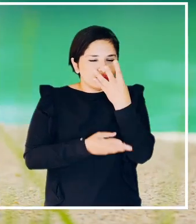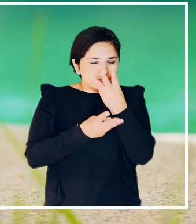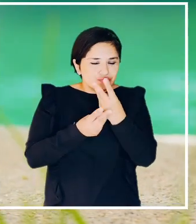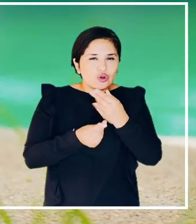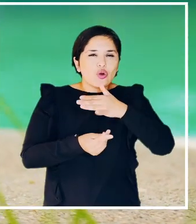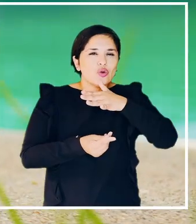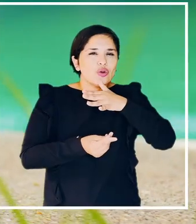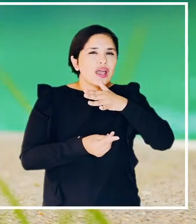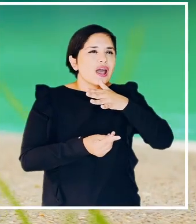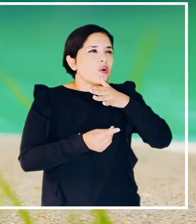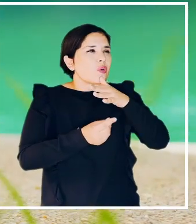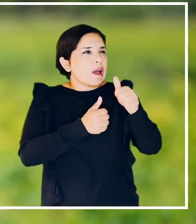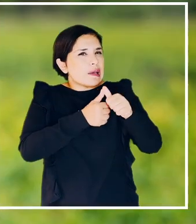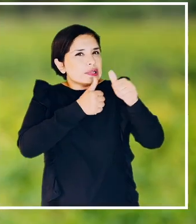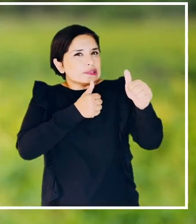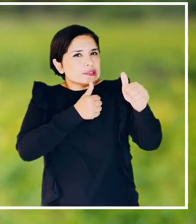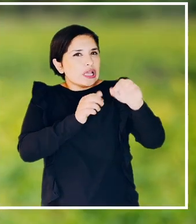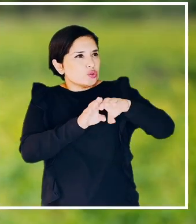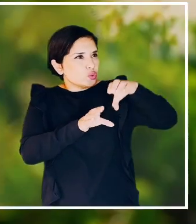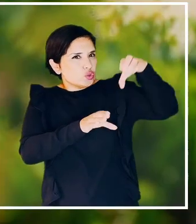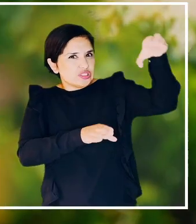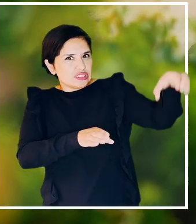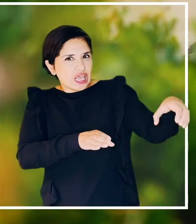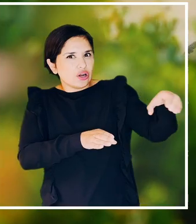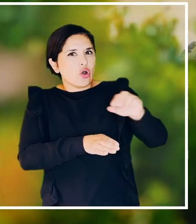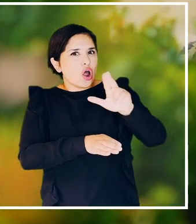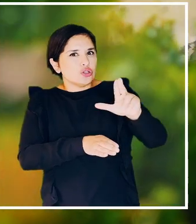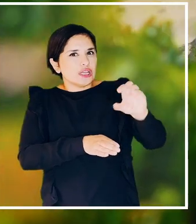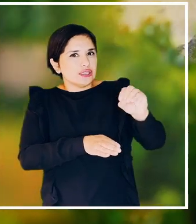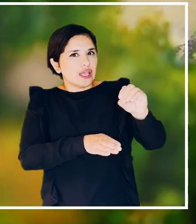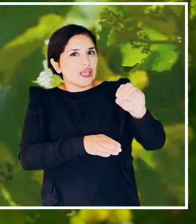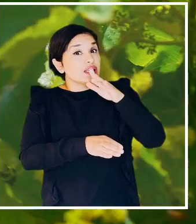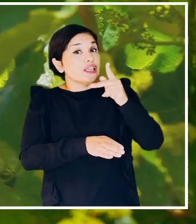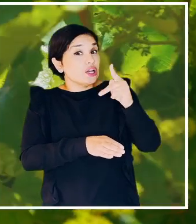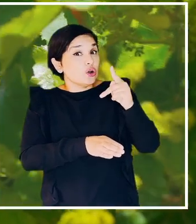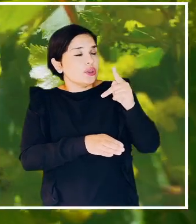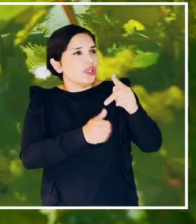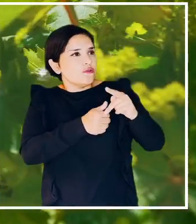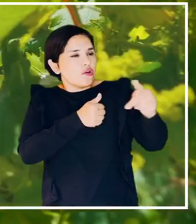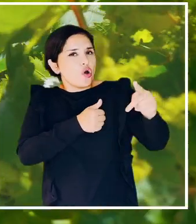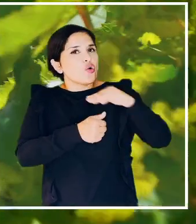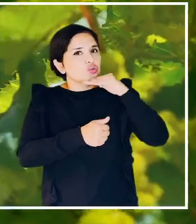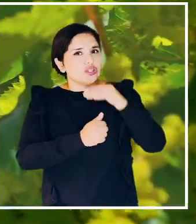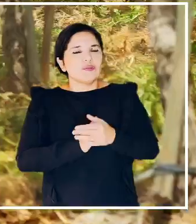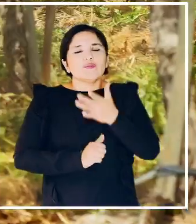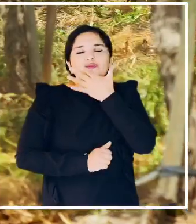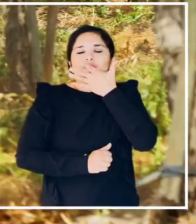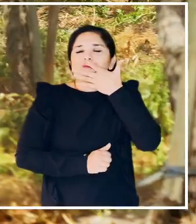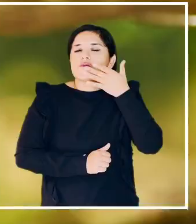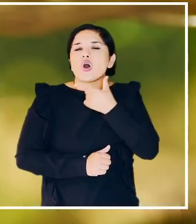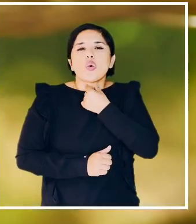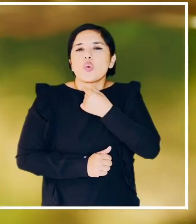la hidratamos con un agua de una vertiente que está en un cerro aquí a 80 kilómetros, una sutileza que encanta en el paladar